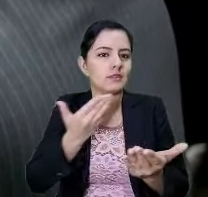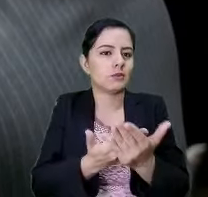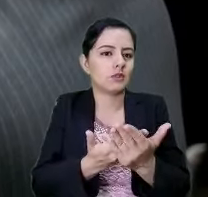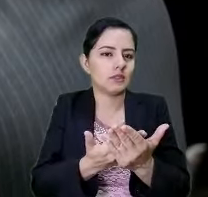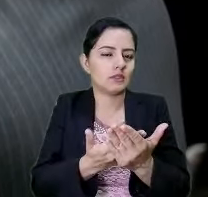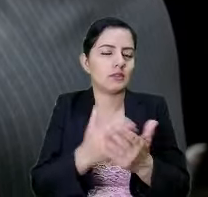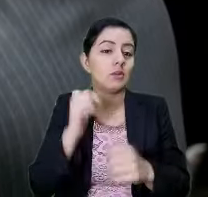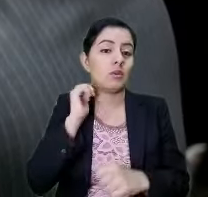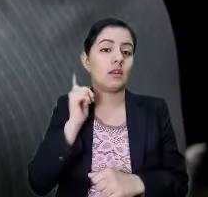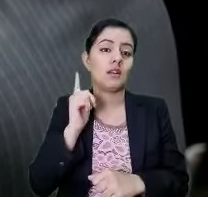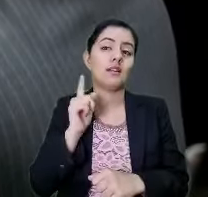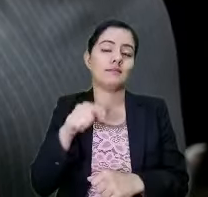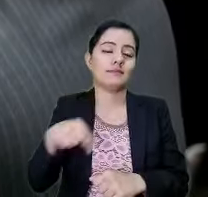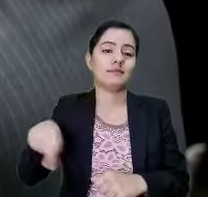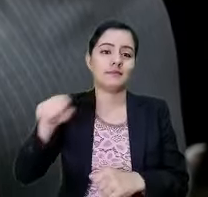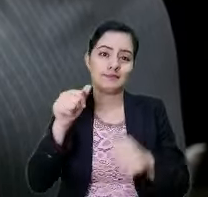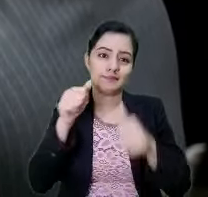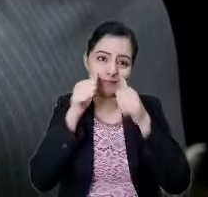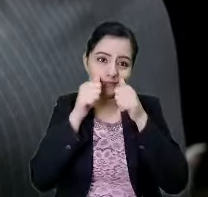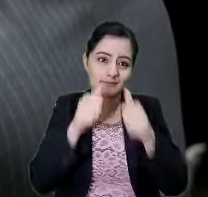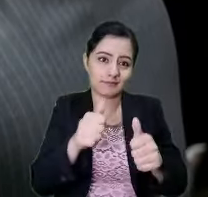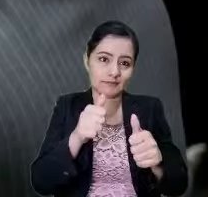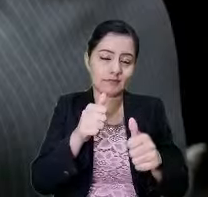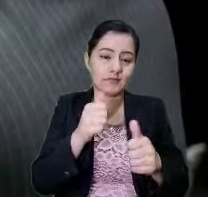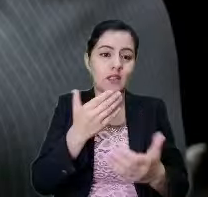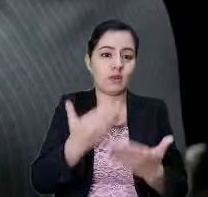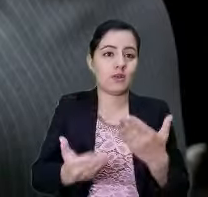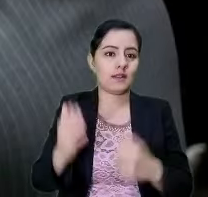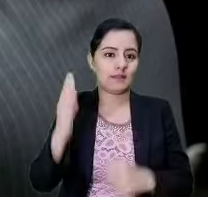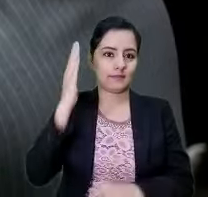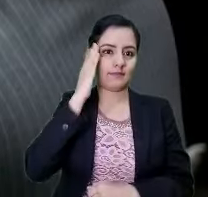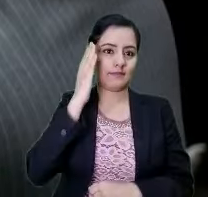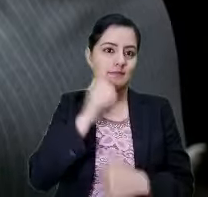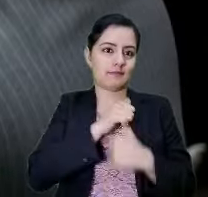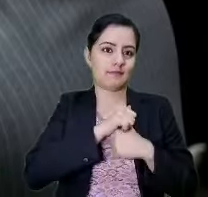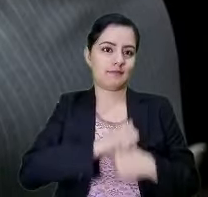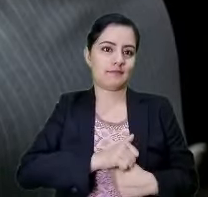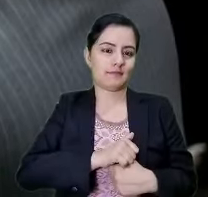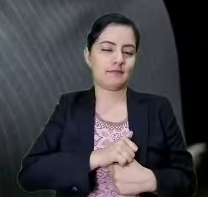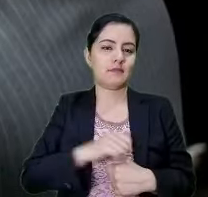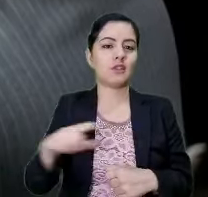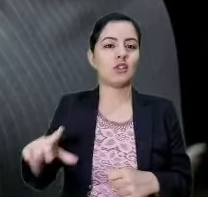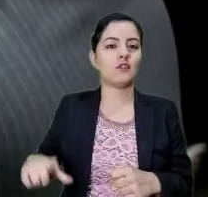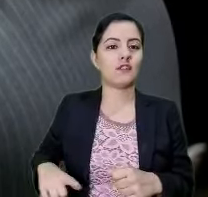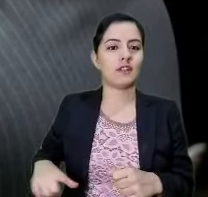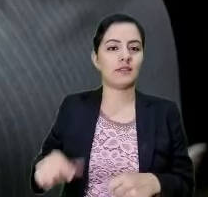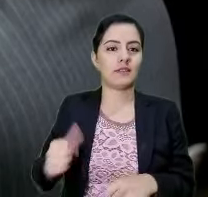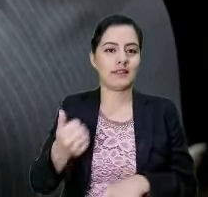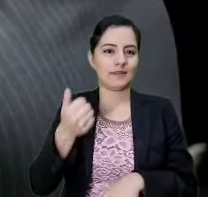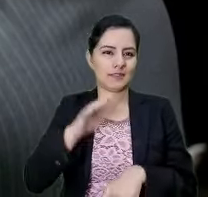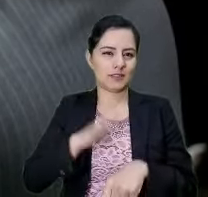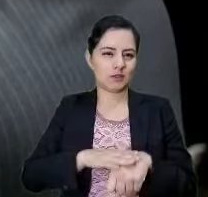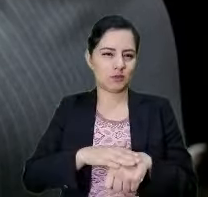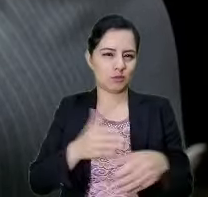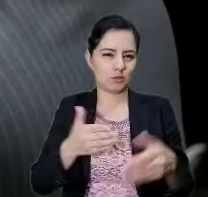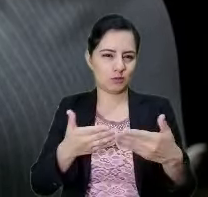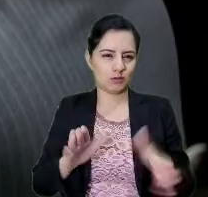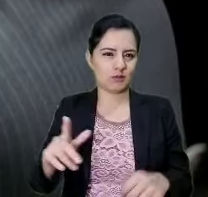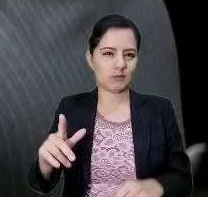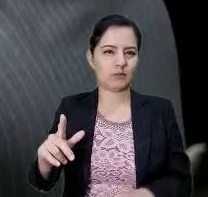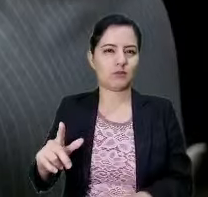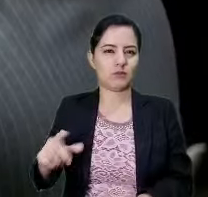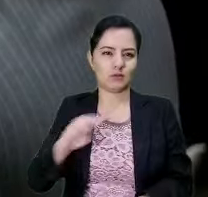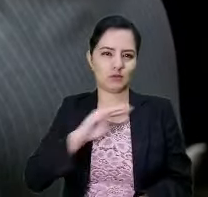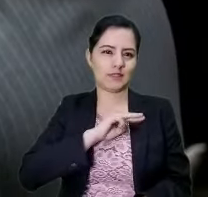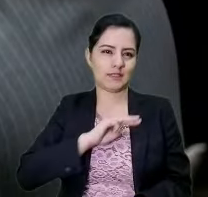la disposición de quienes hoy están al frente del gobierno, de la administración pública municipal, para garantizar las obligaciones